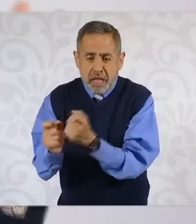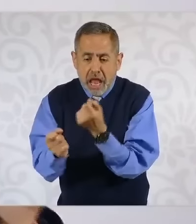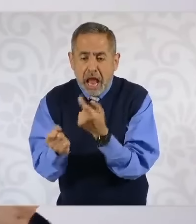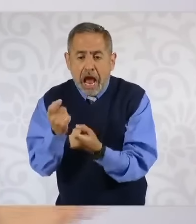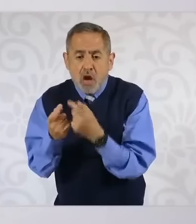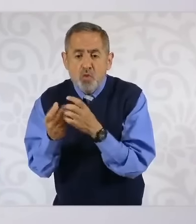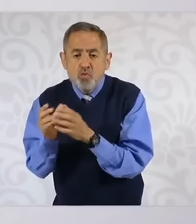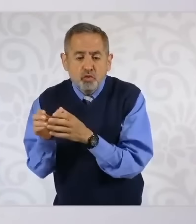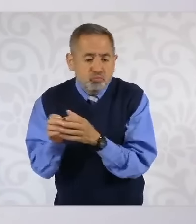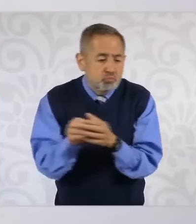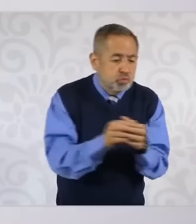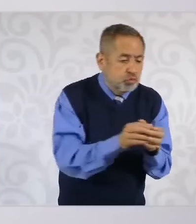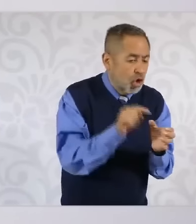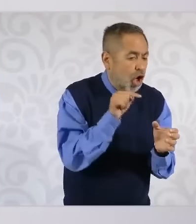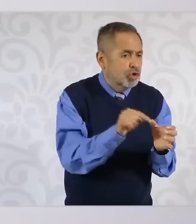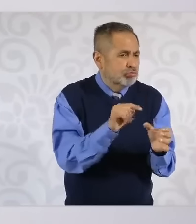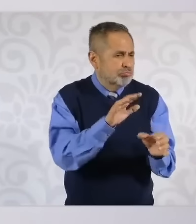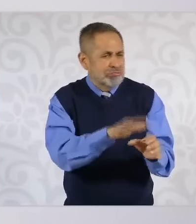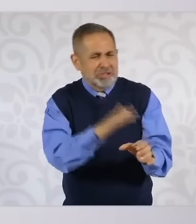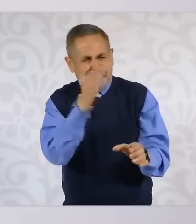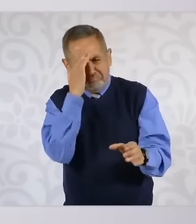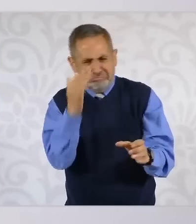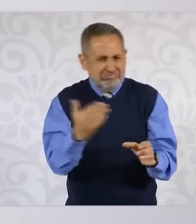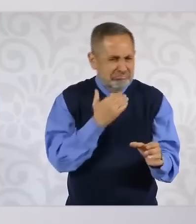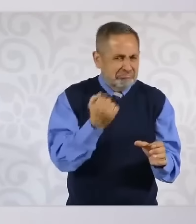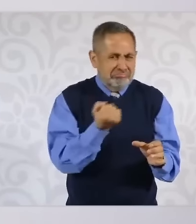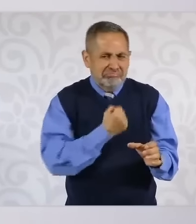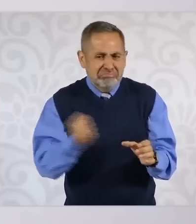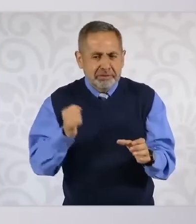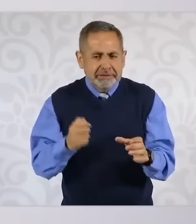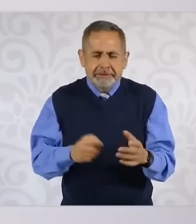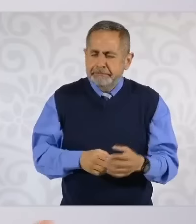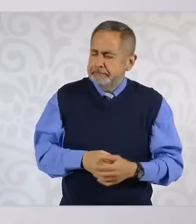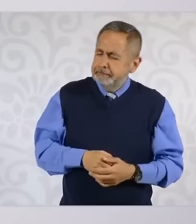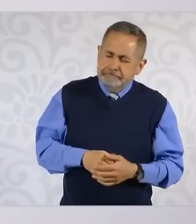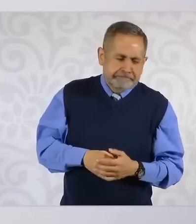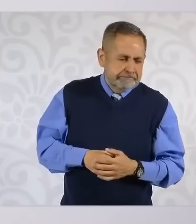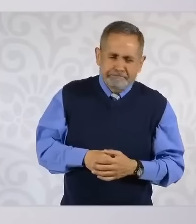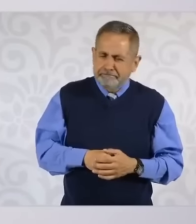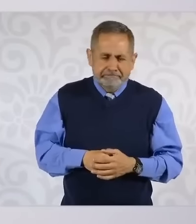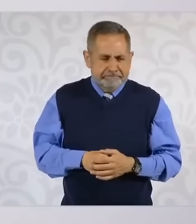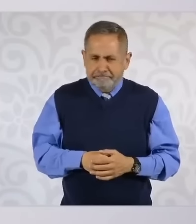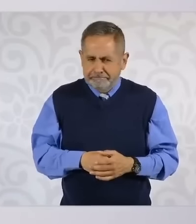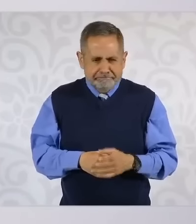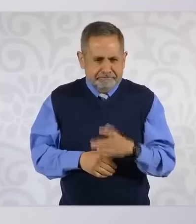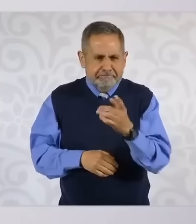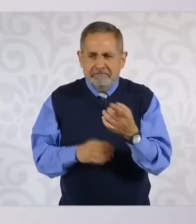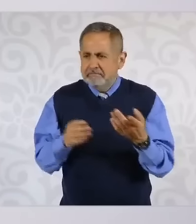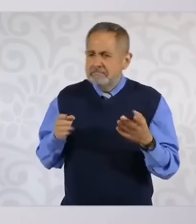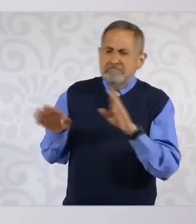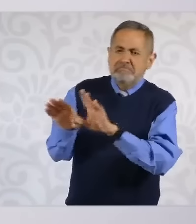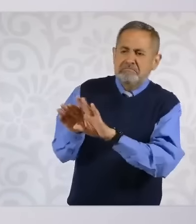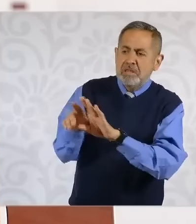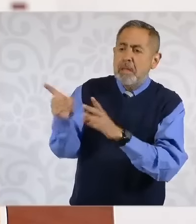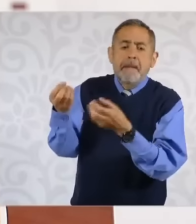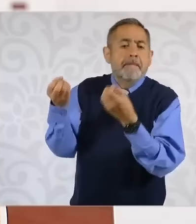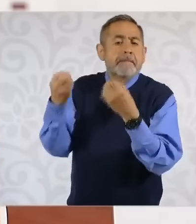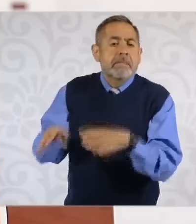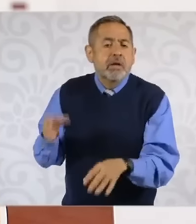de excelencia. Y en realidad lo que hubo, pues, fue un cierre de la posibilidad de estudiar en